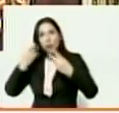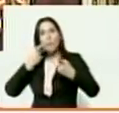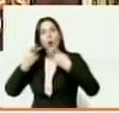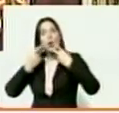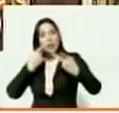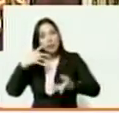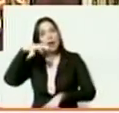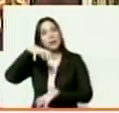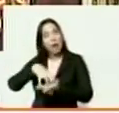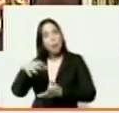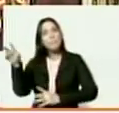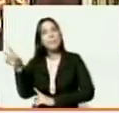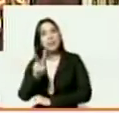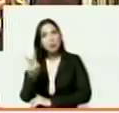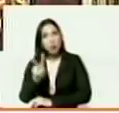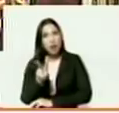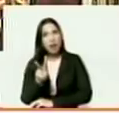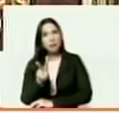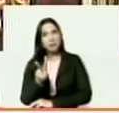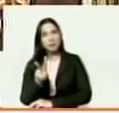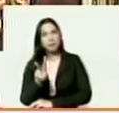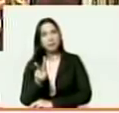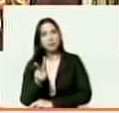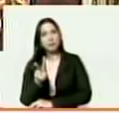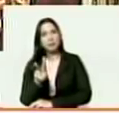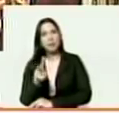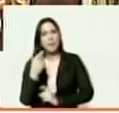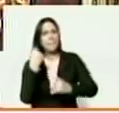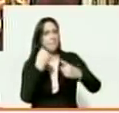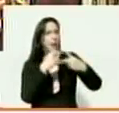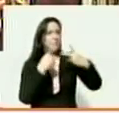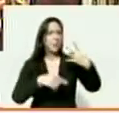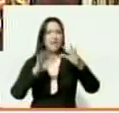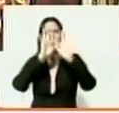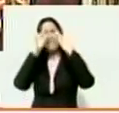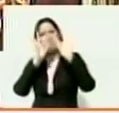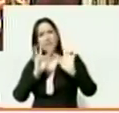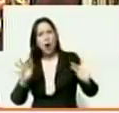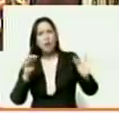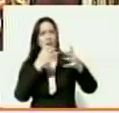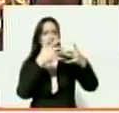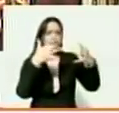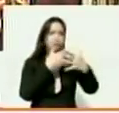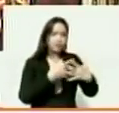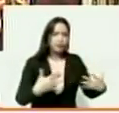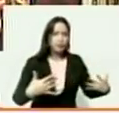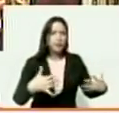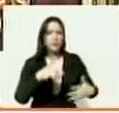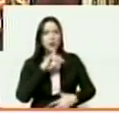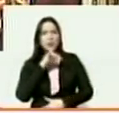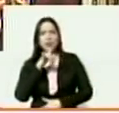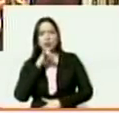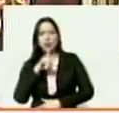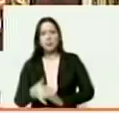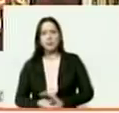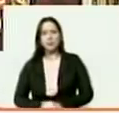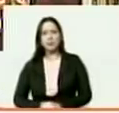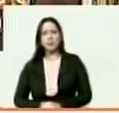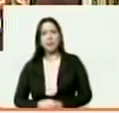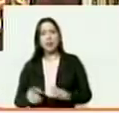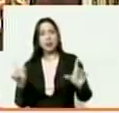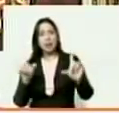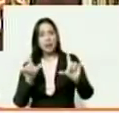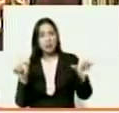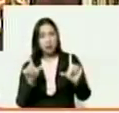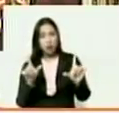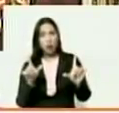de Estado de Venezuela, en distintas formas de redactar las notas, sea para televisión, para